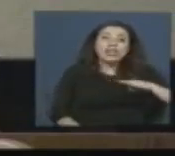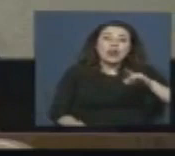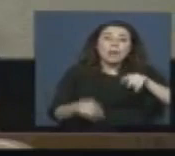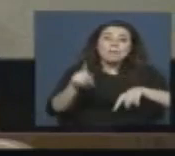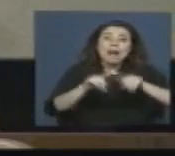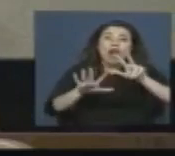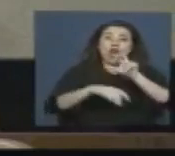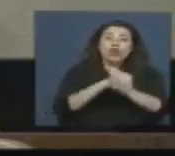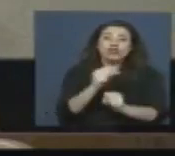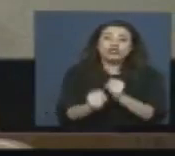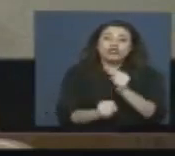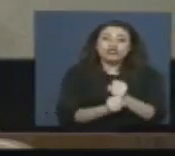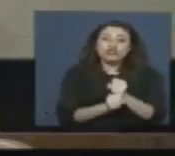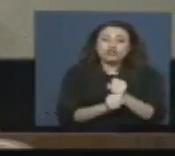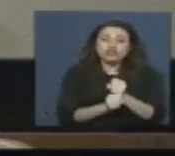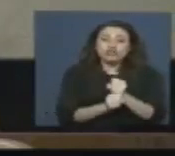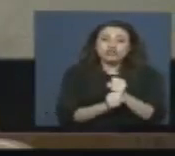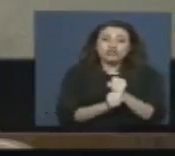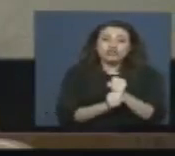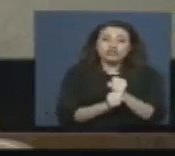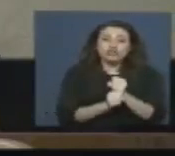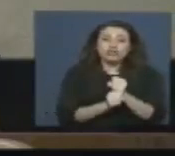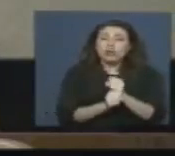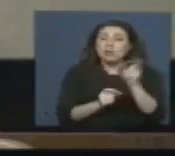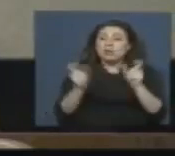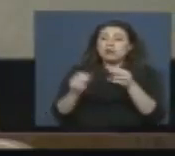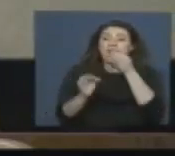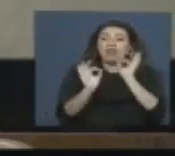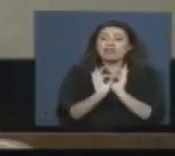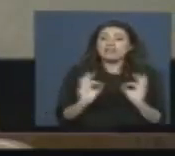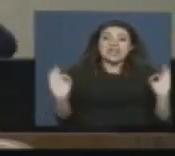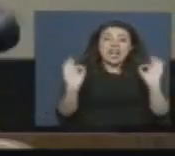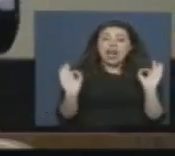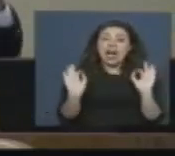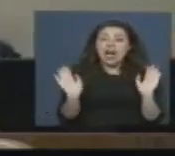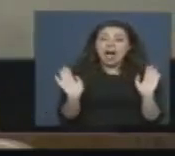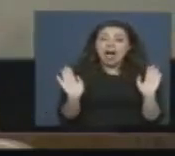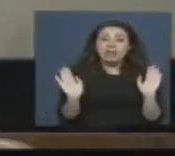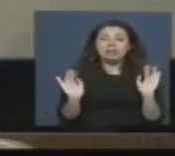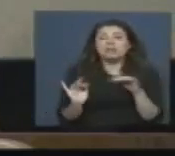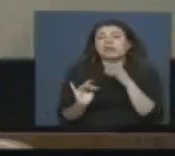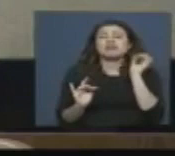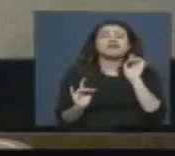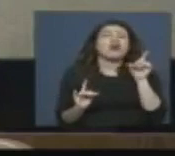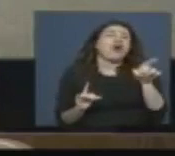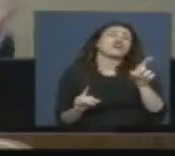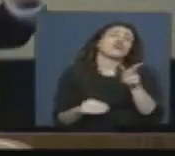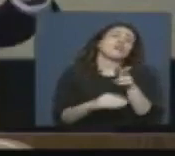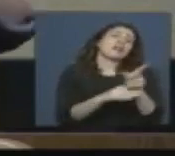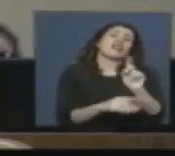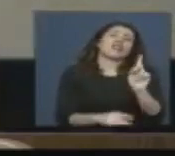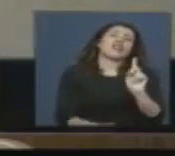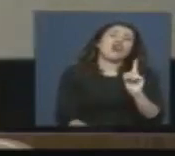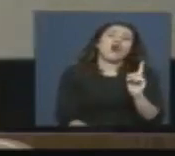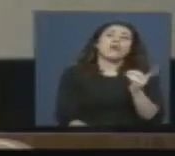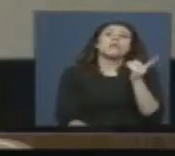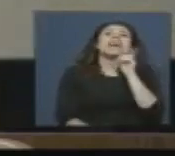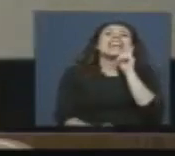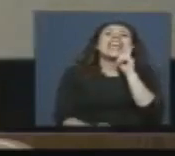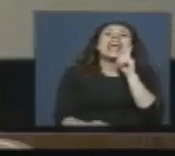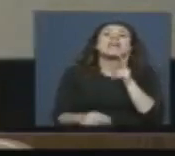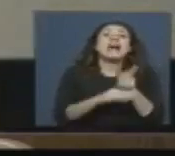de 8 años de edad. Y nadie dice nada, pues. No, eso no es un asesinato, no, porque lo hizo la